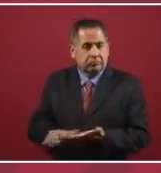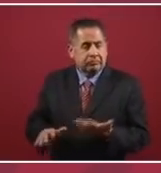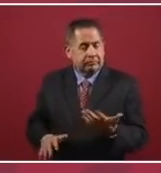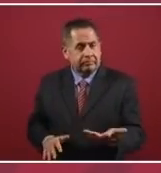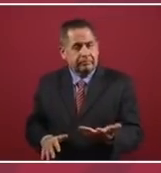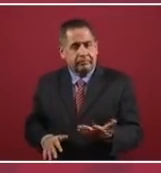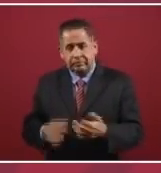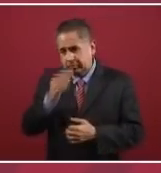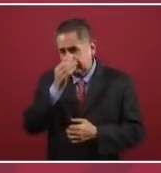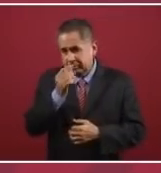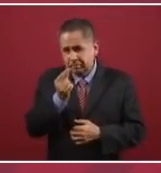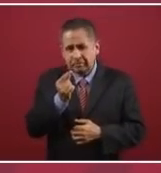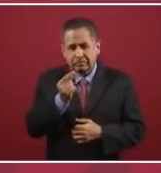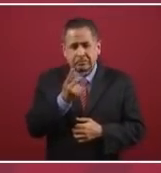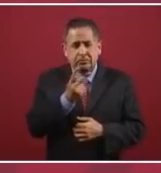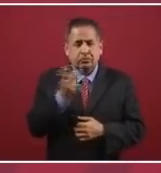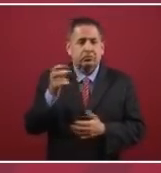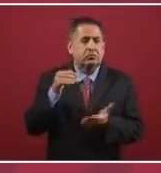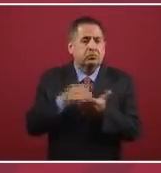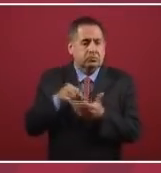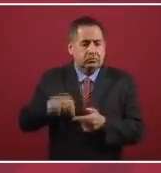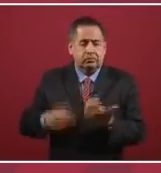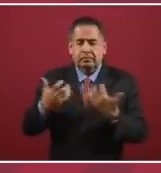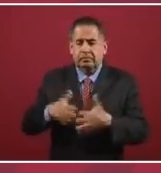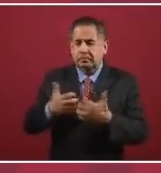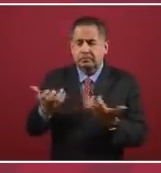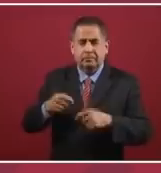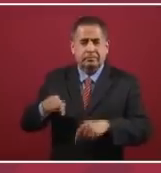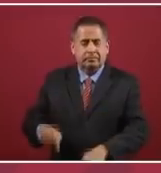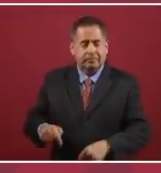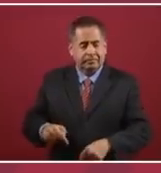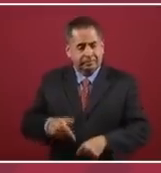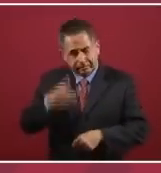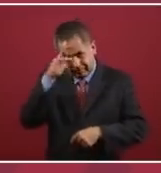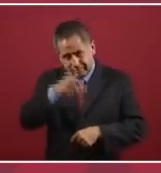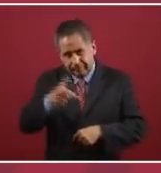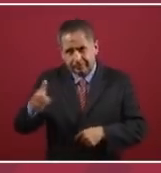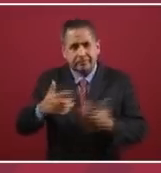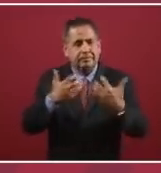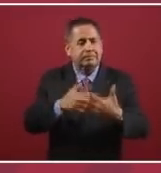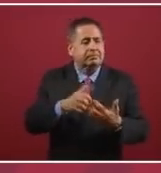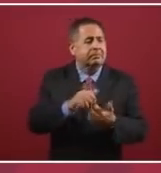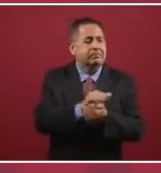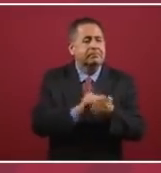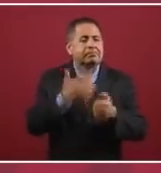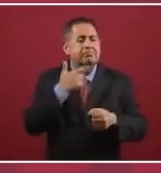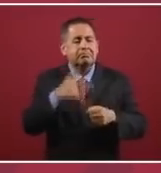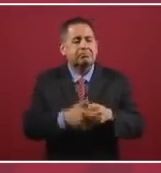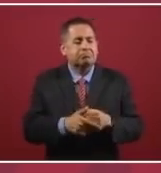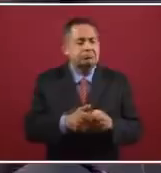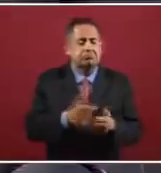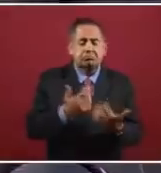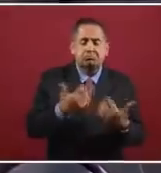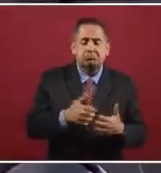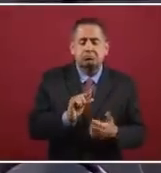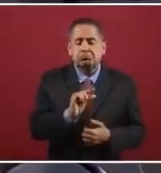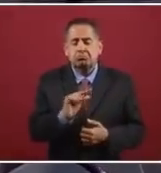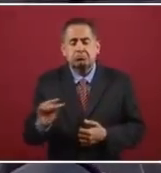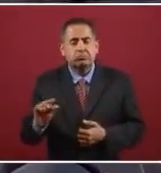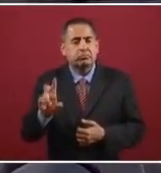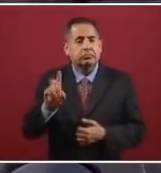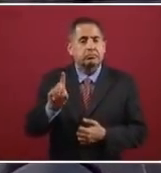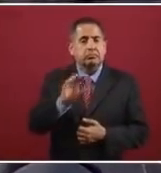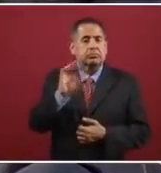solo se produce un poco más de 200 mil. Encontramos las refinerías produciendo el 30%